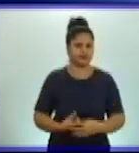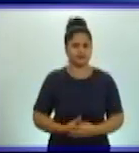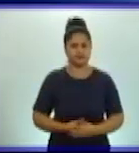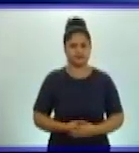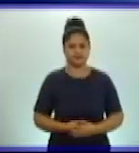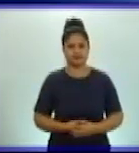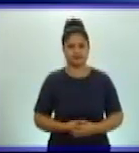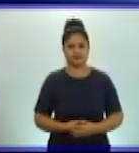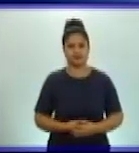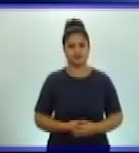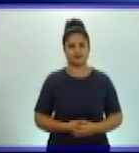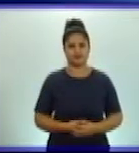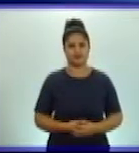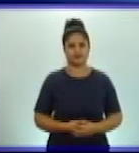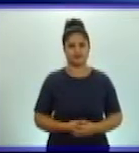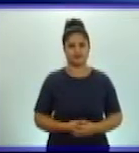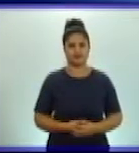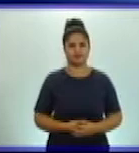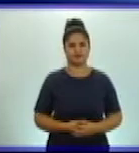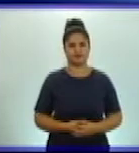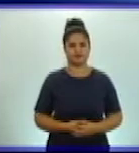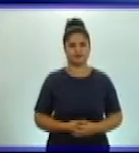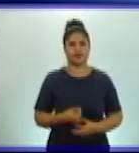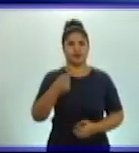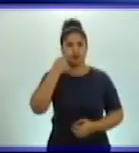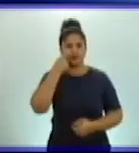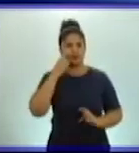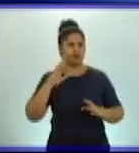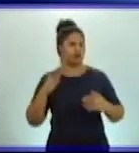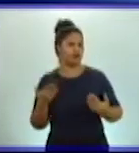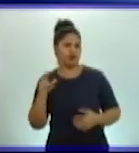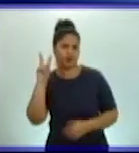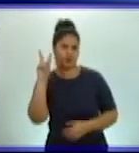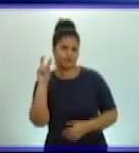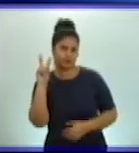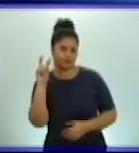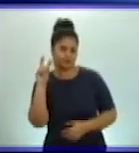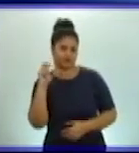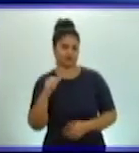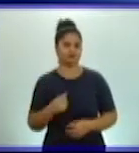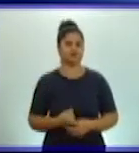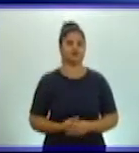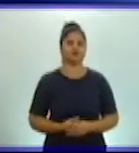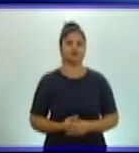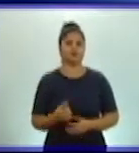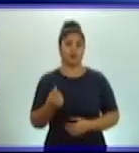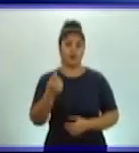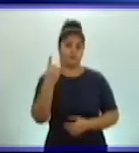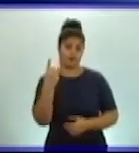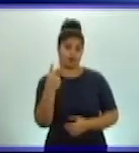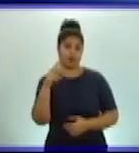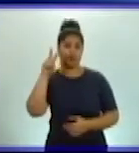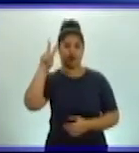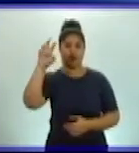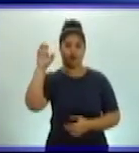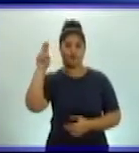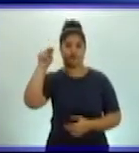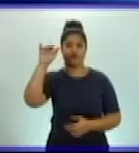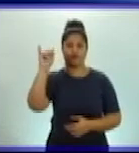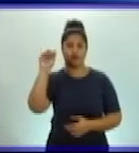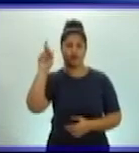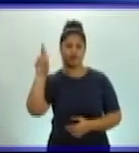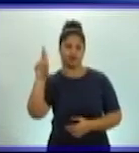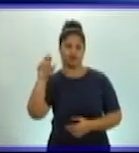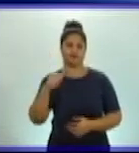supuesto, a las formas verbales que tienen. Venir, ¿verdad? Tienen ahí vinieron, que es la